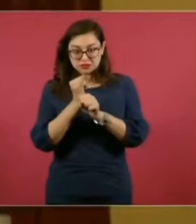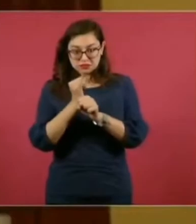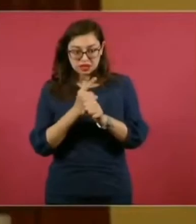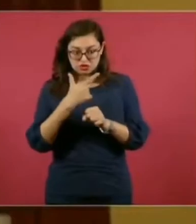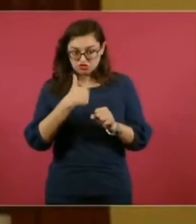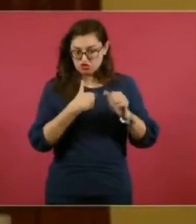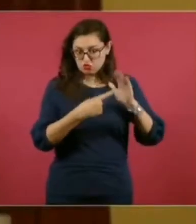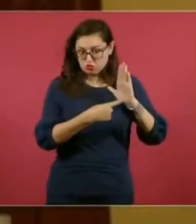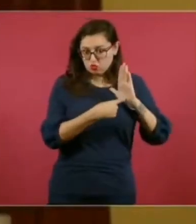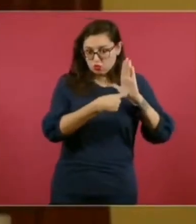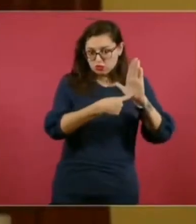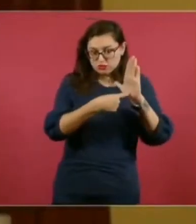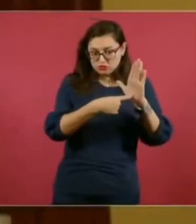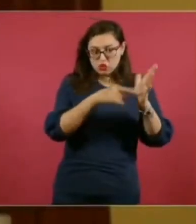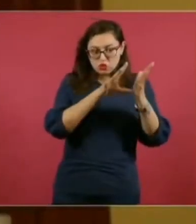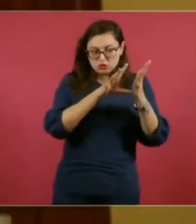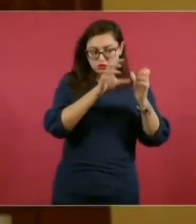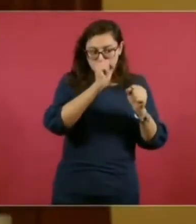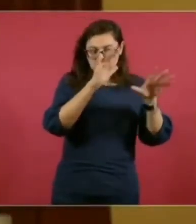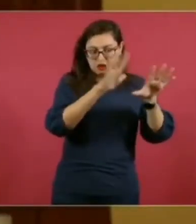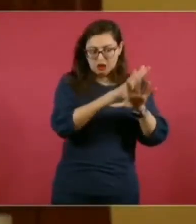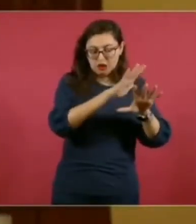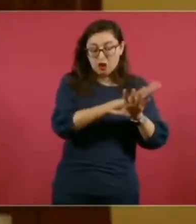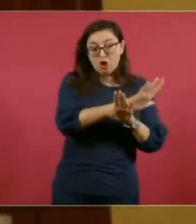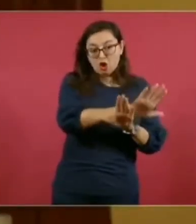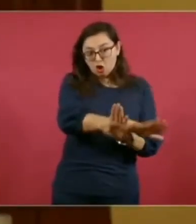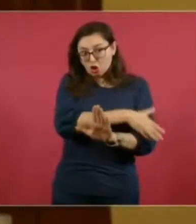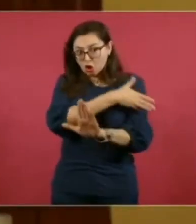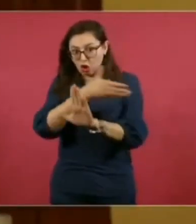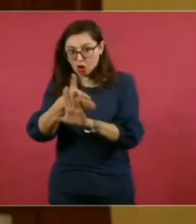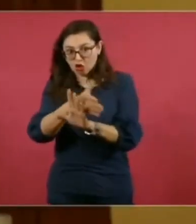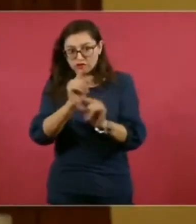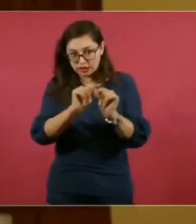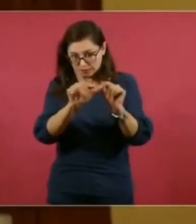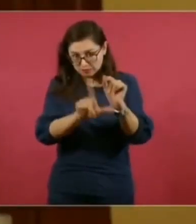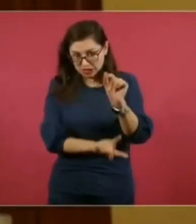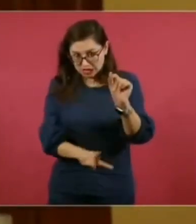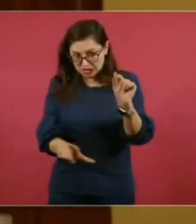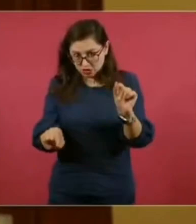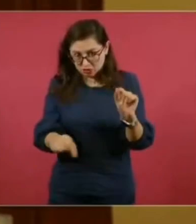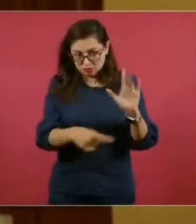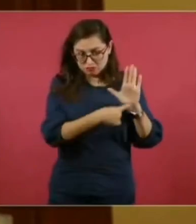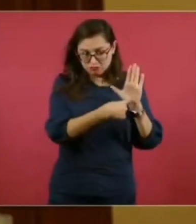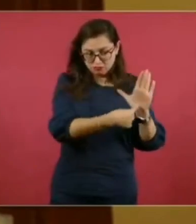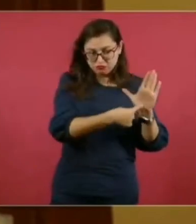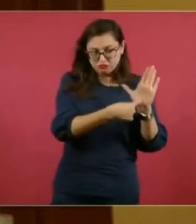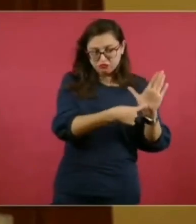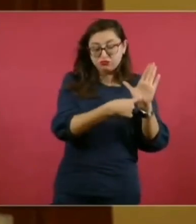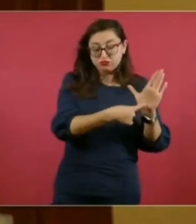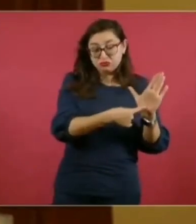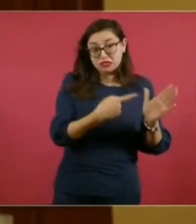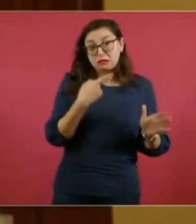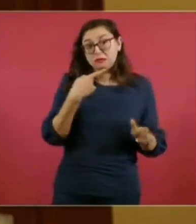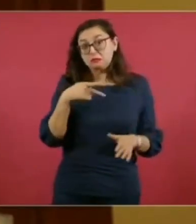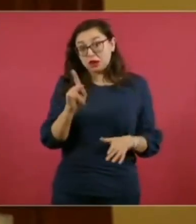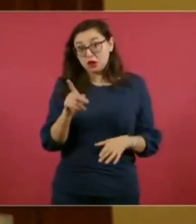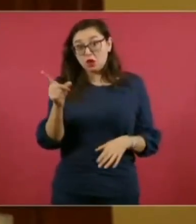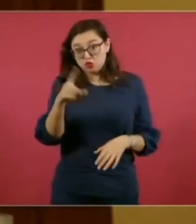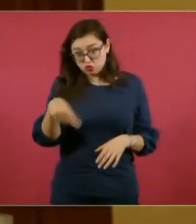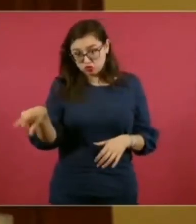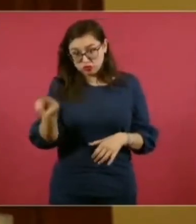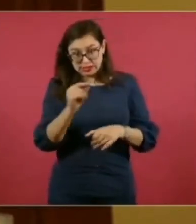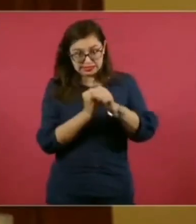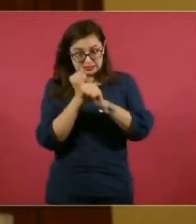beneficio del pueblo durante el periodo neoliberal, por la nostalgia, ¿no?,